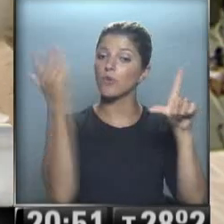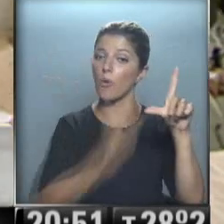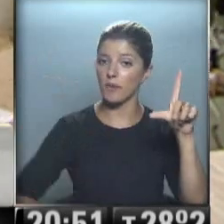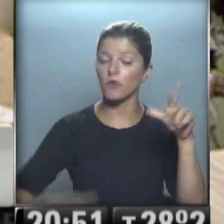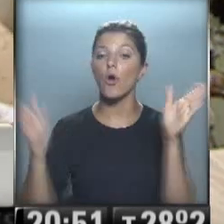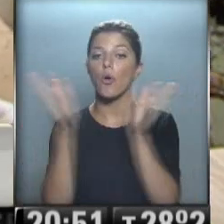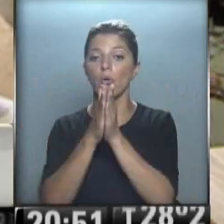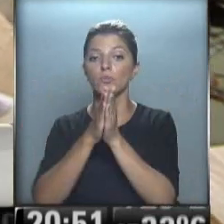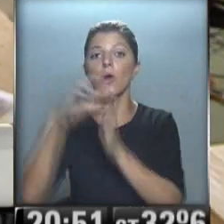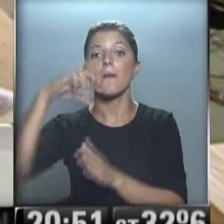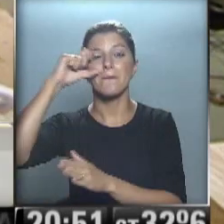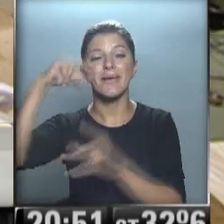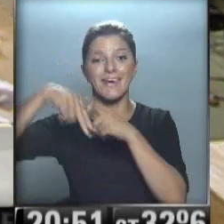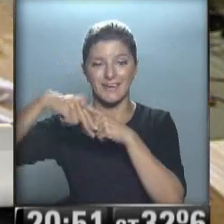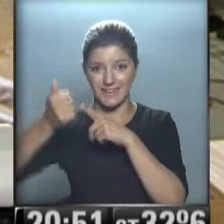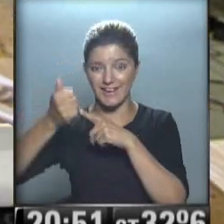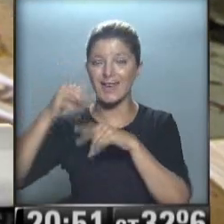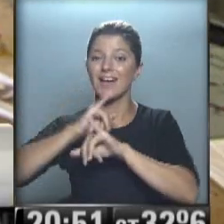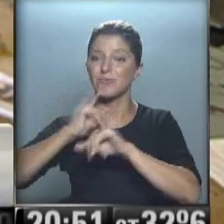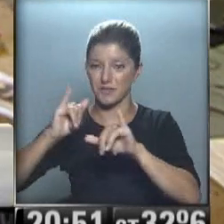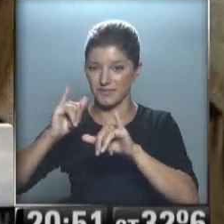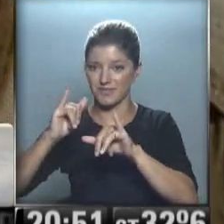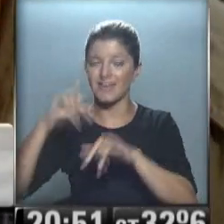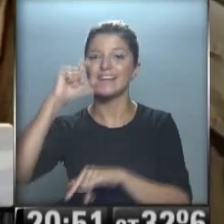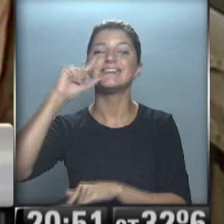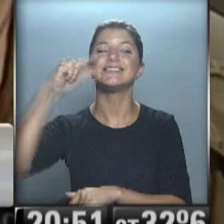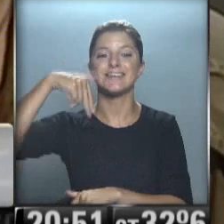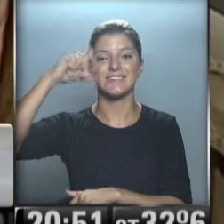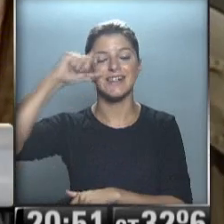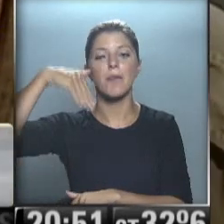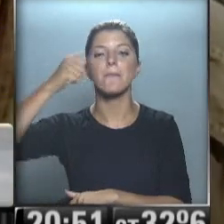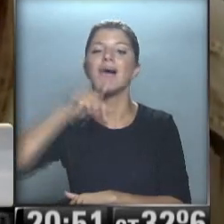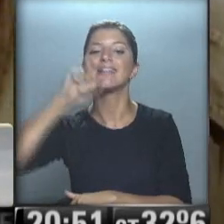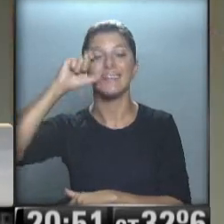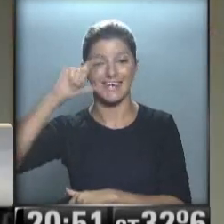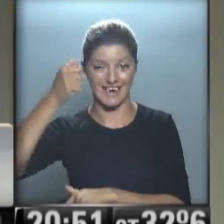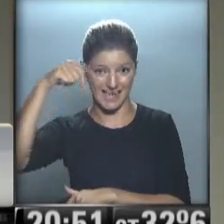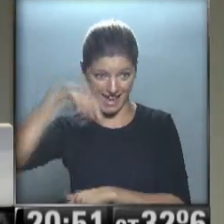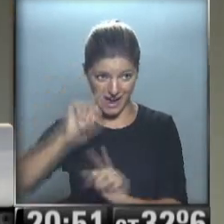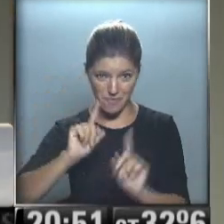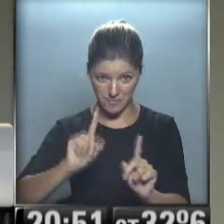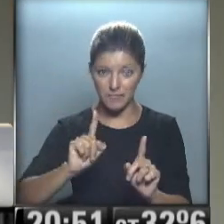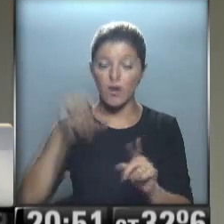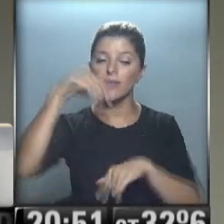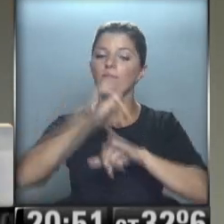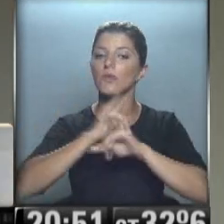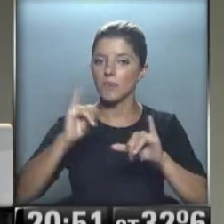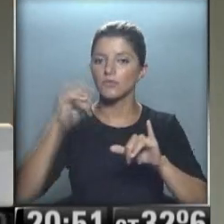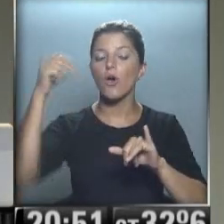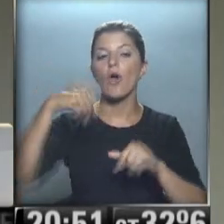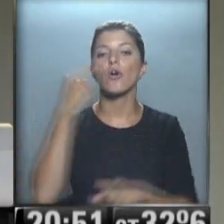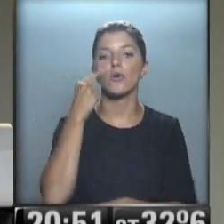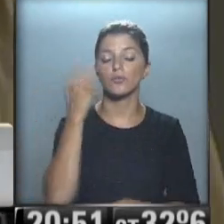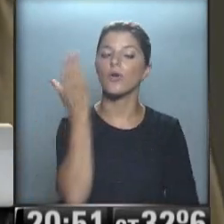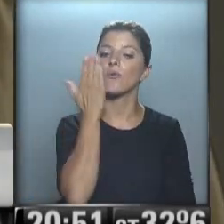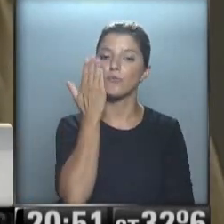a Fernando Martín Peña el ciclo cinemateca a la medianoche de la televisión pública la noticia fue dada a conocer en la red social